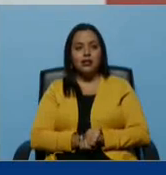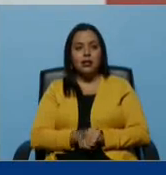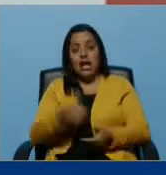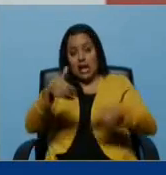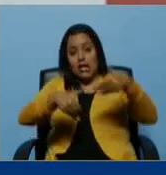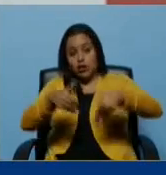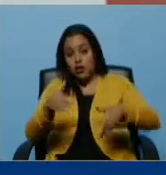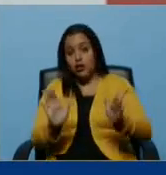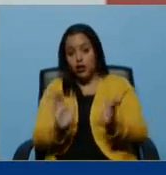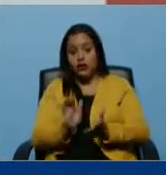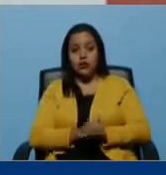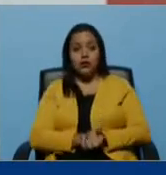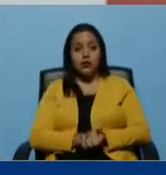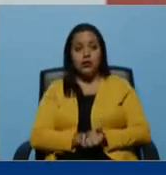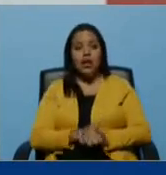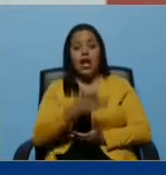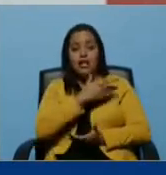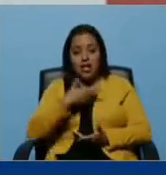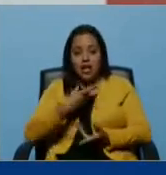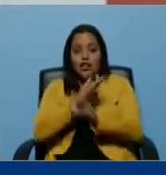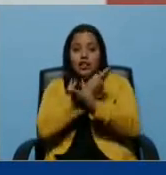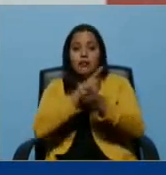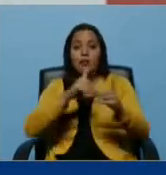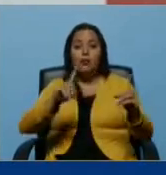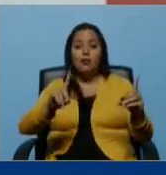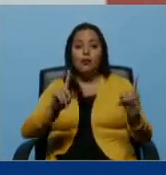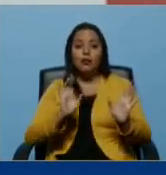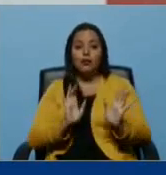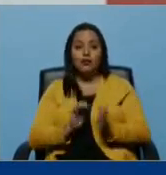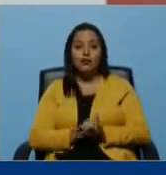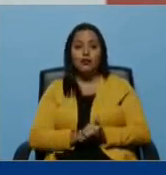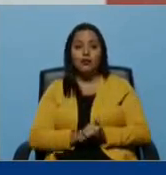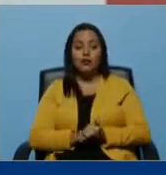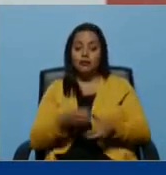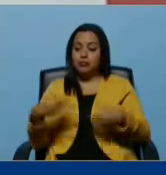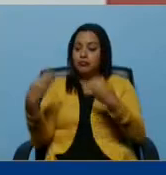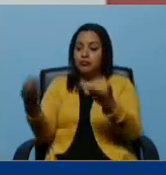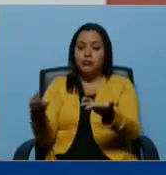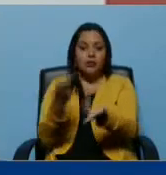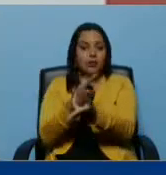¿Elecciones? ¿Quieren democracia? Tomen democracia.